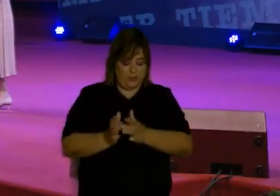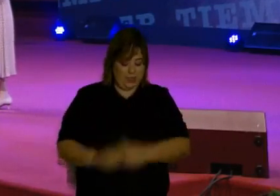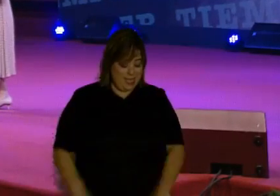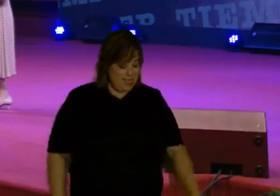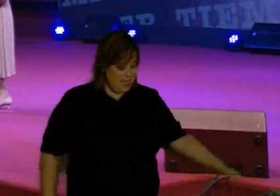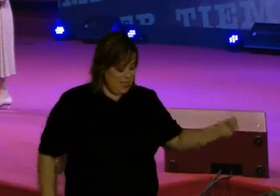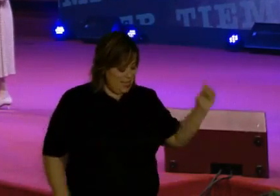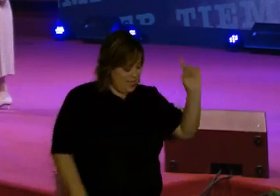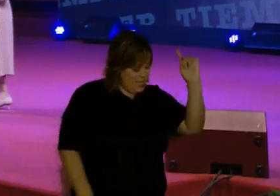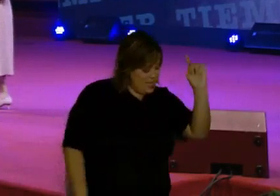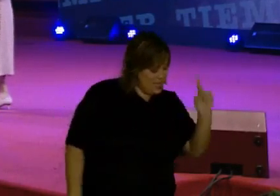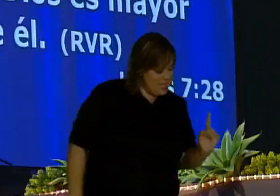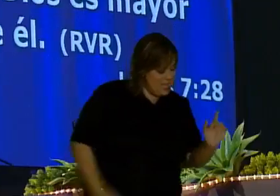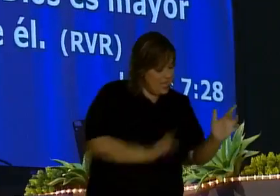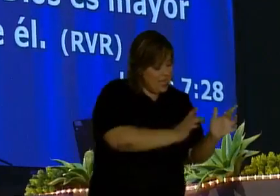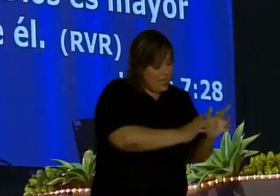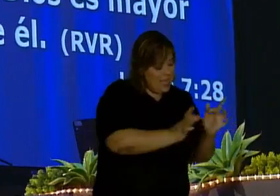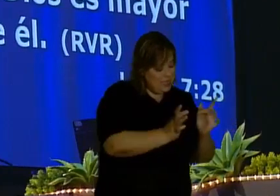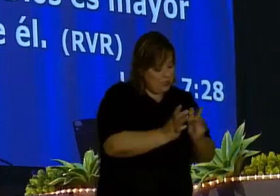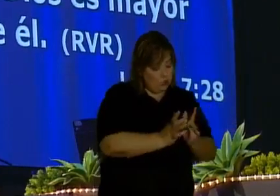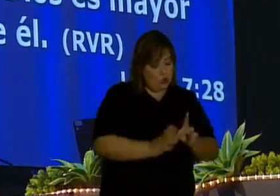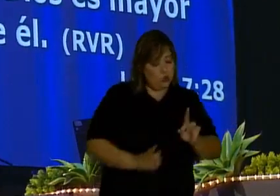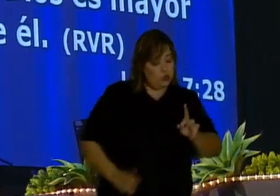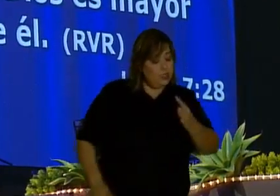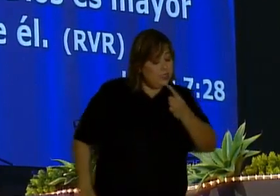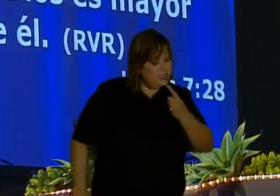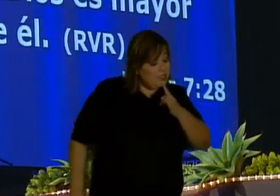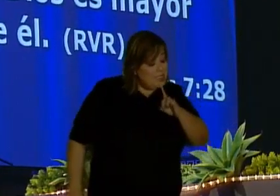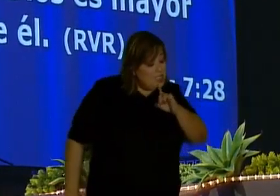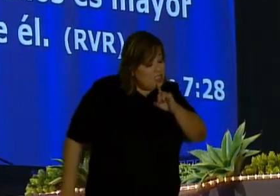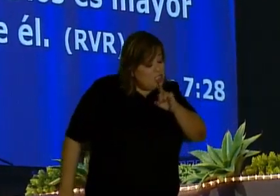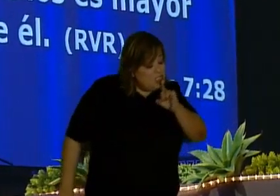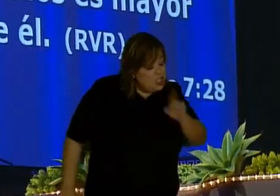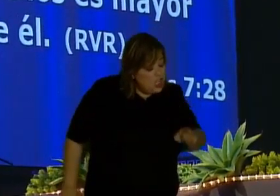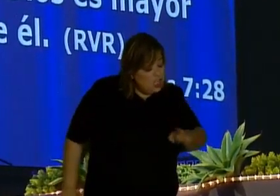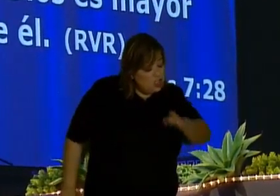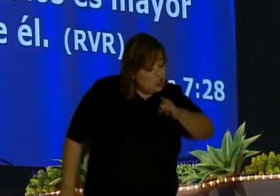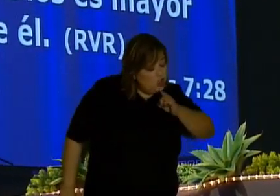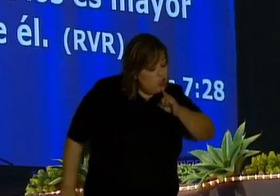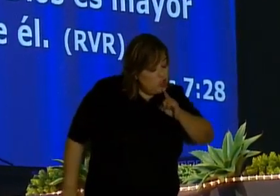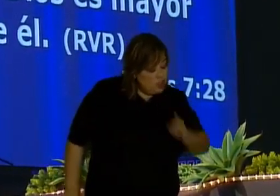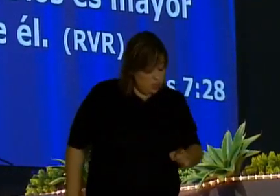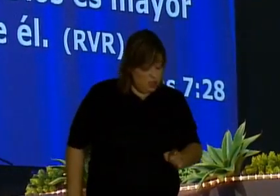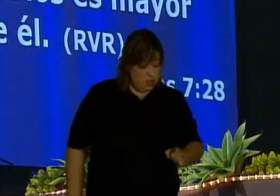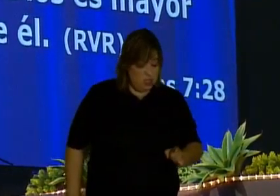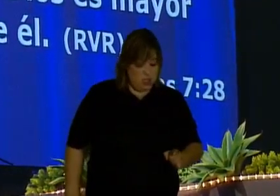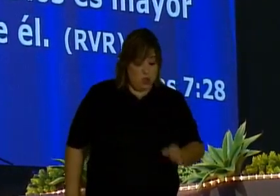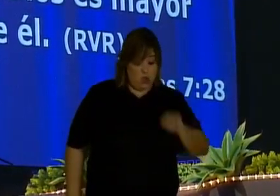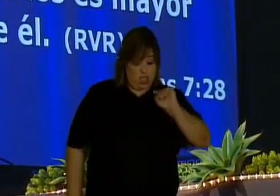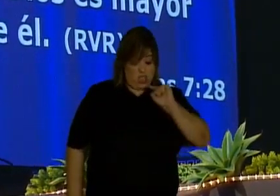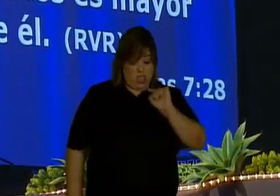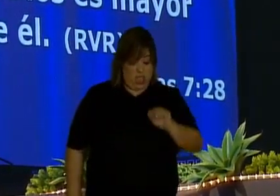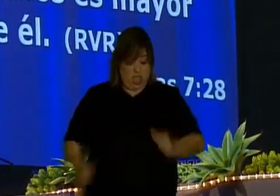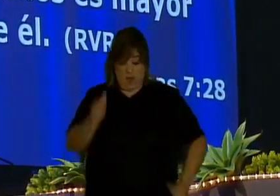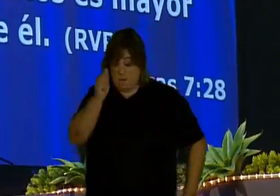nacen de mujer, ojo, no se ha levantado otro mayor que Juan el